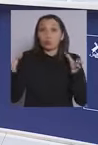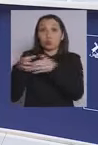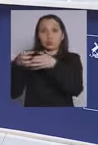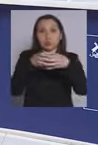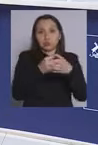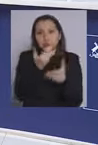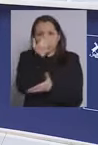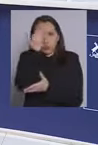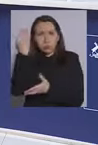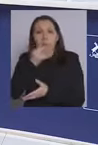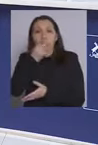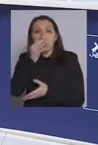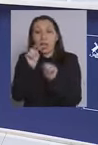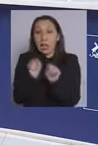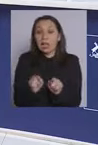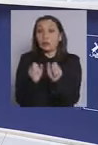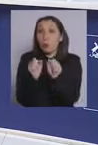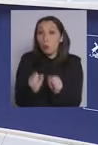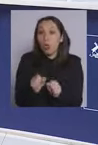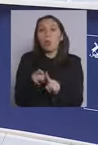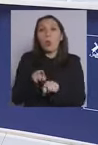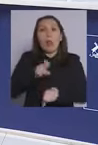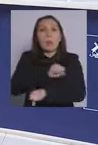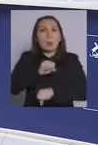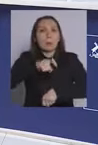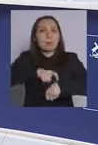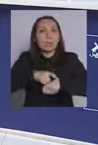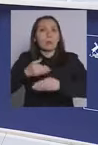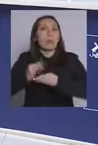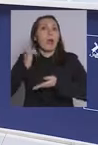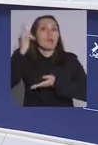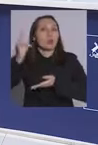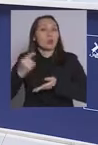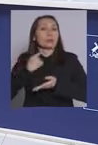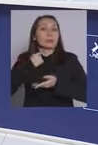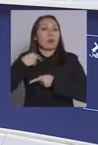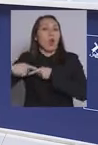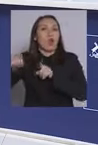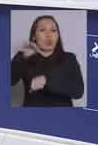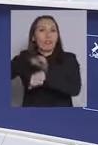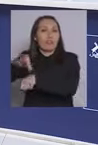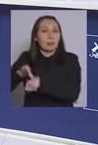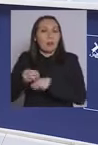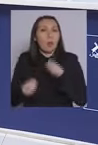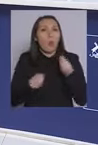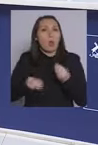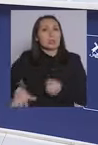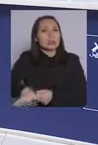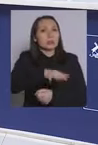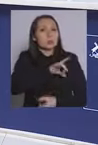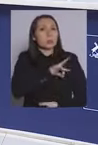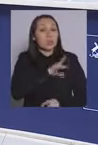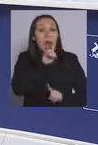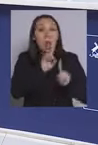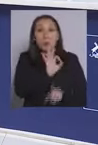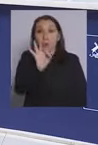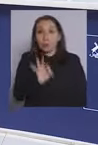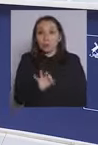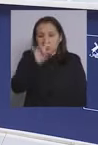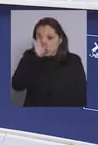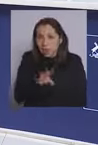organizaciones y expertos dicen que esto puede ser una bomba de tiempo a largo plazo. Sobre este punto, ¿cuál es la situación en Chile? ¿Hay porcentajes de